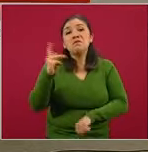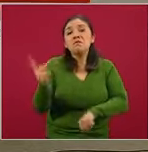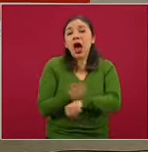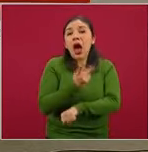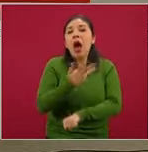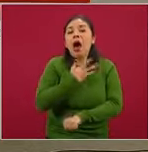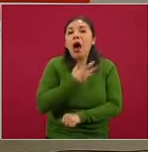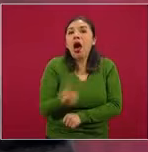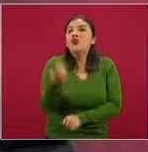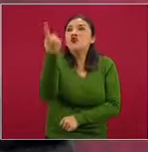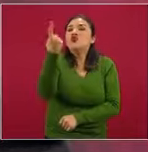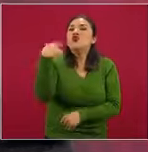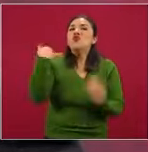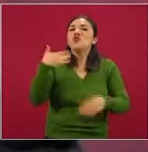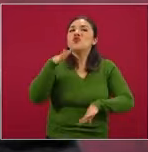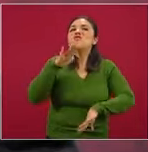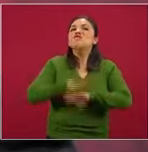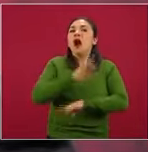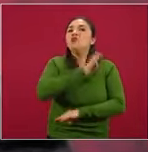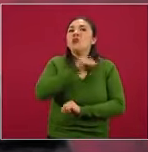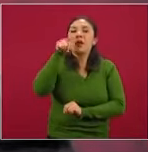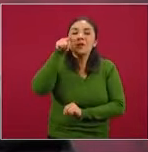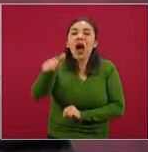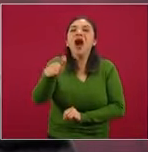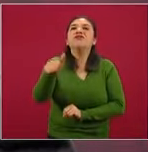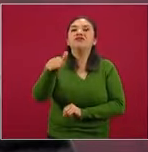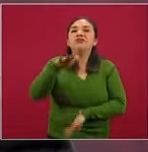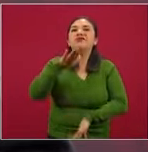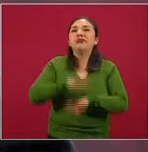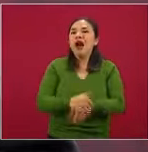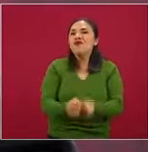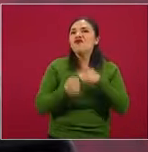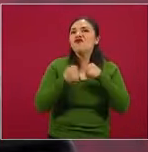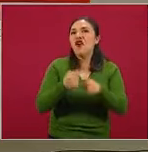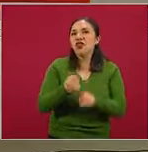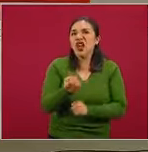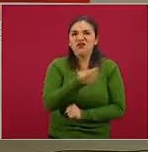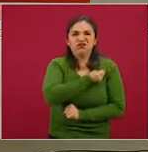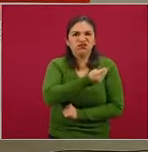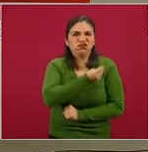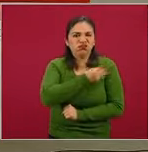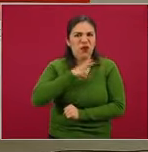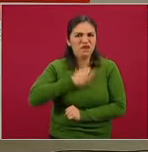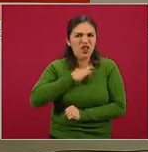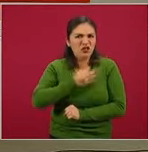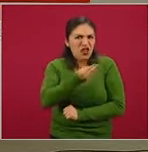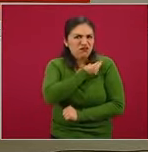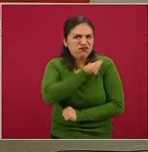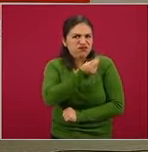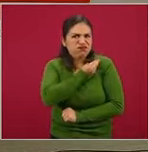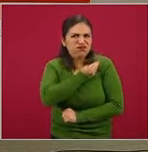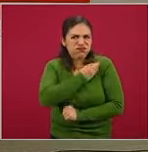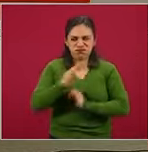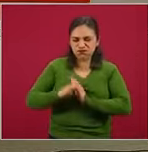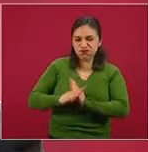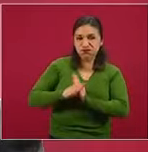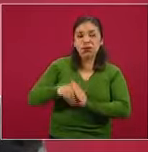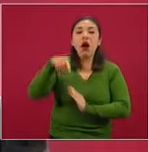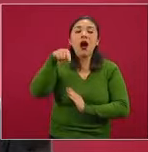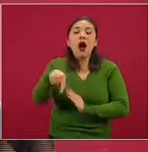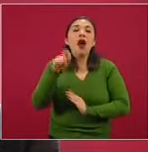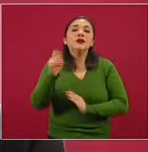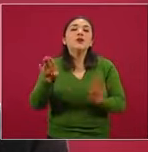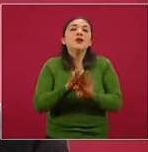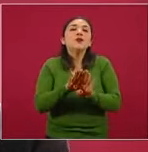aparecen algunas cepas que pudieran tener una mayor capacidad de supervivencia, y esto lleva a un proceso de selección en